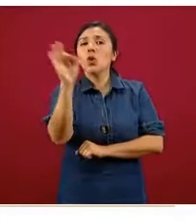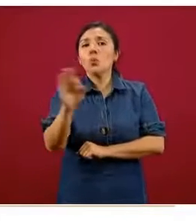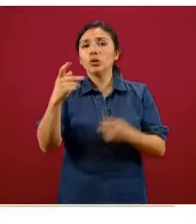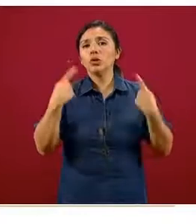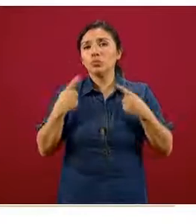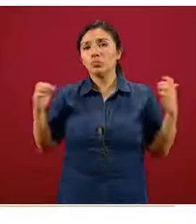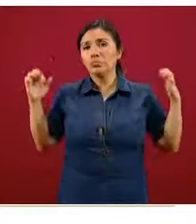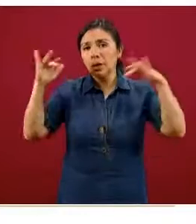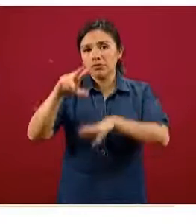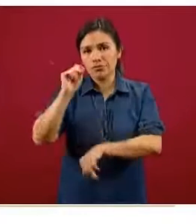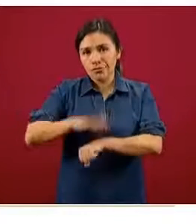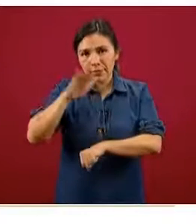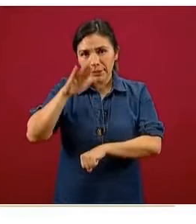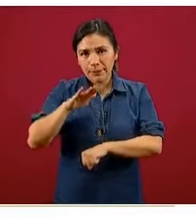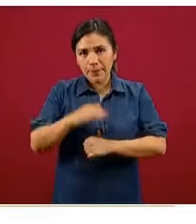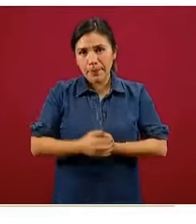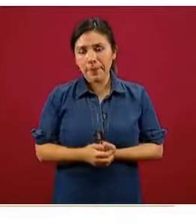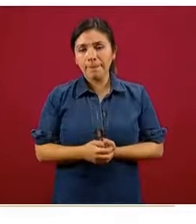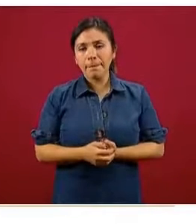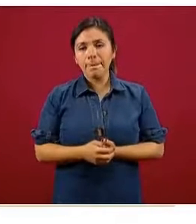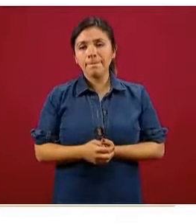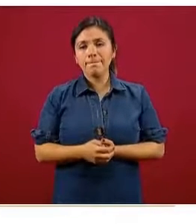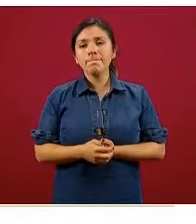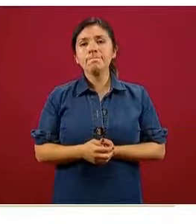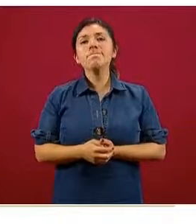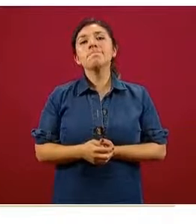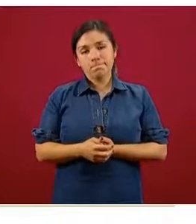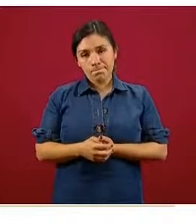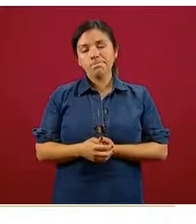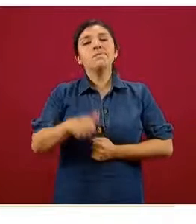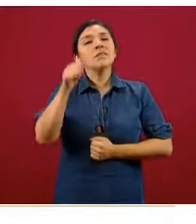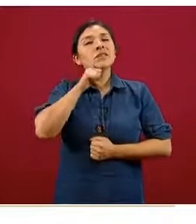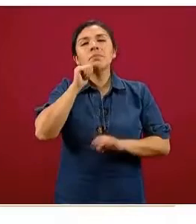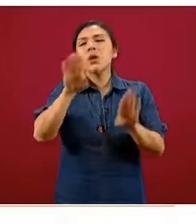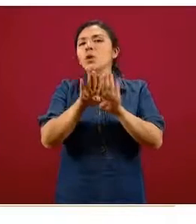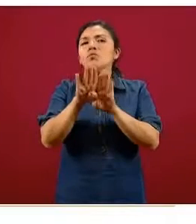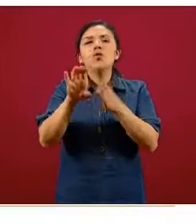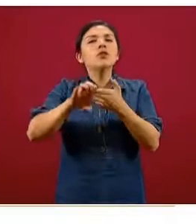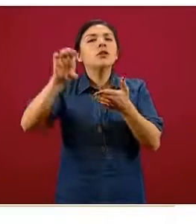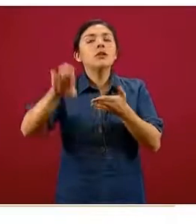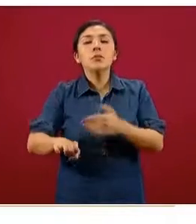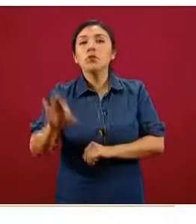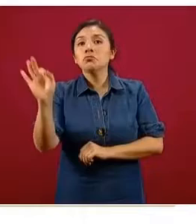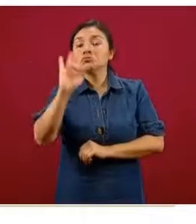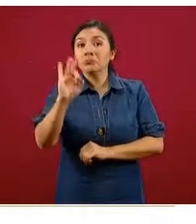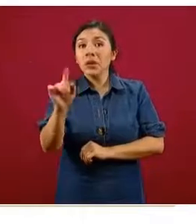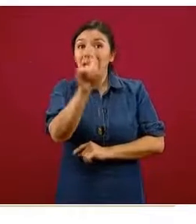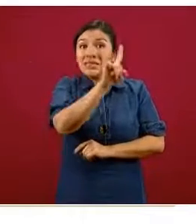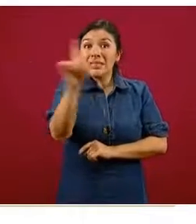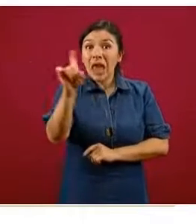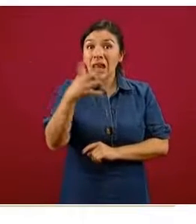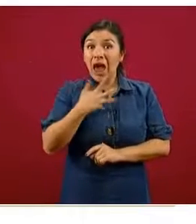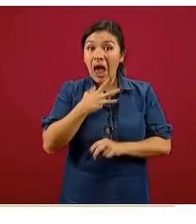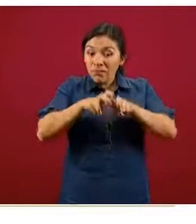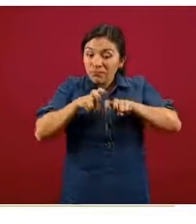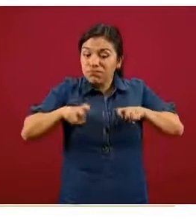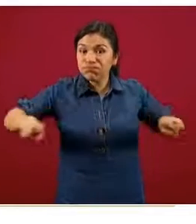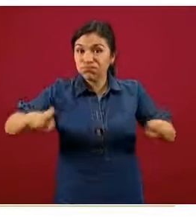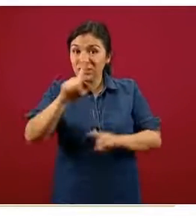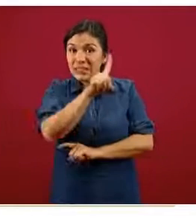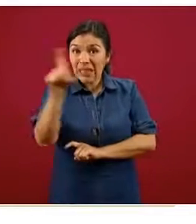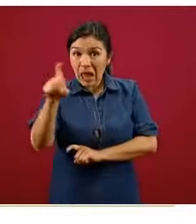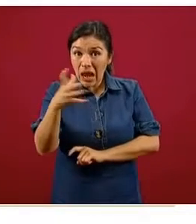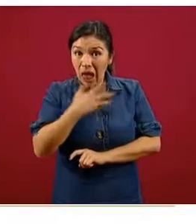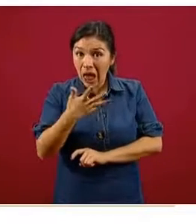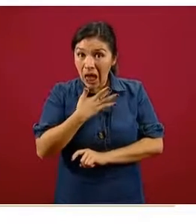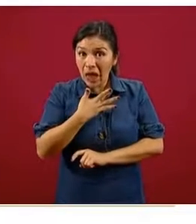con solo un 25% de aforo, ¿no? Y ponemos siempre el ejemplo: si hay 100 localidades que pueden ser